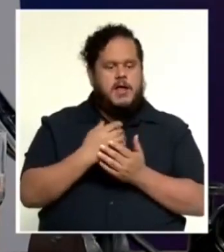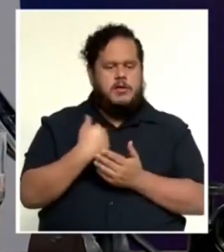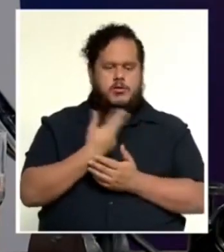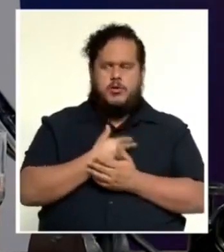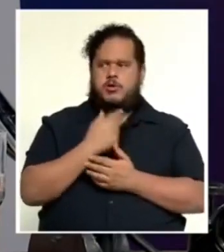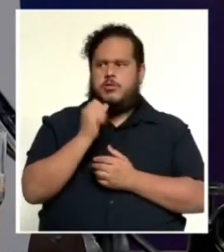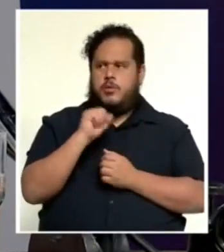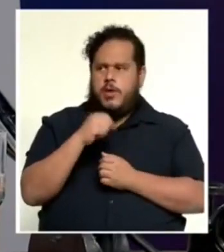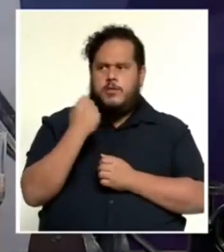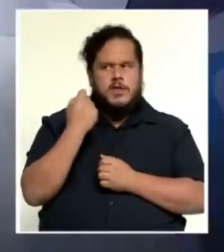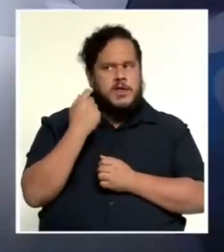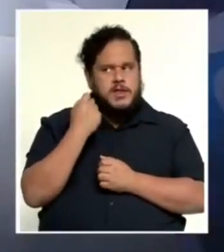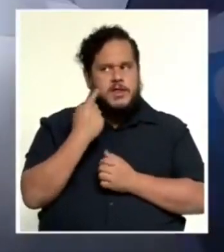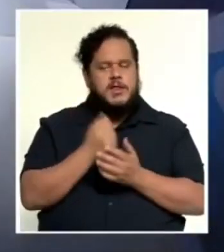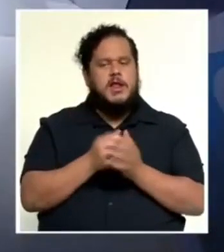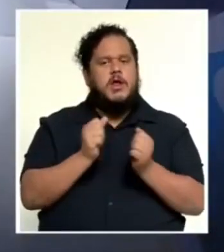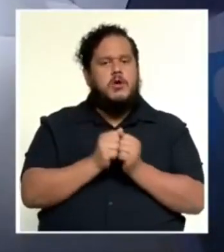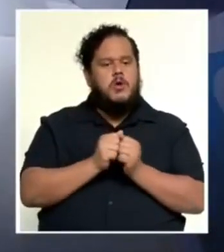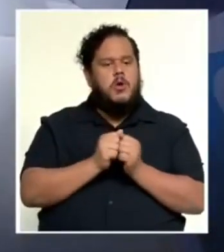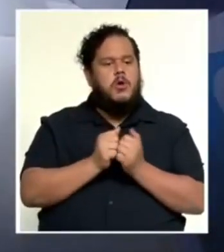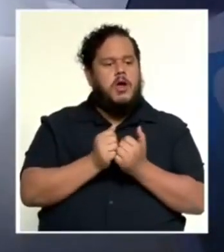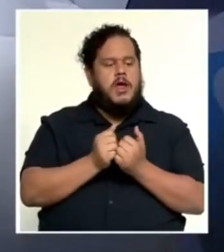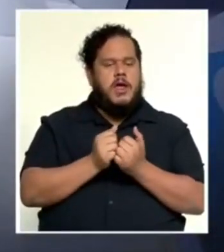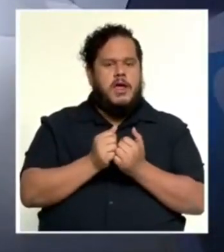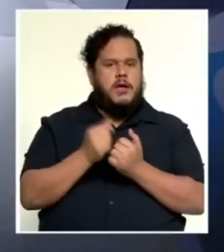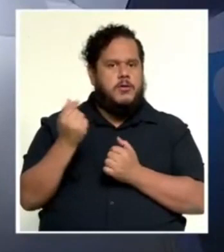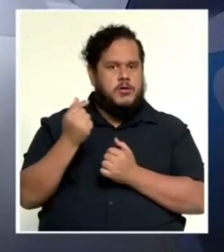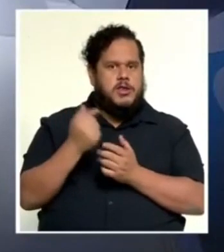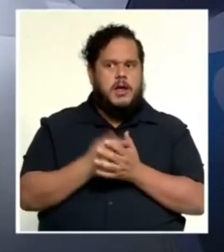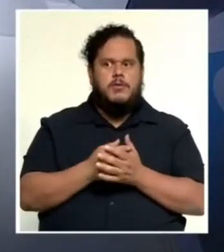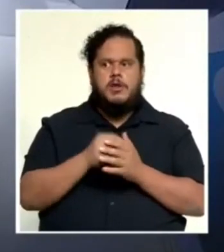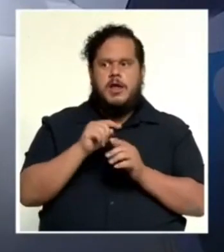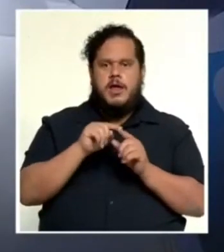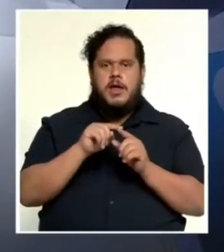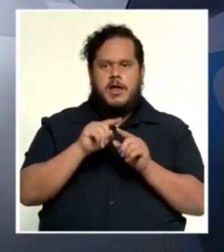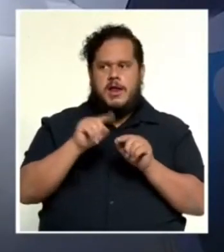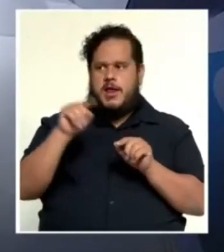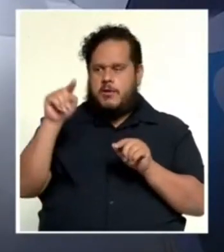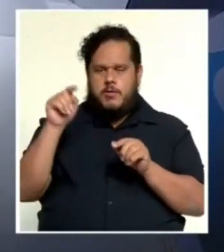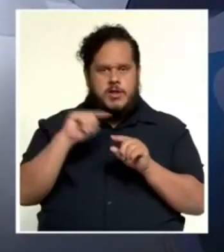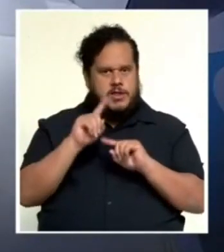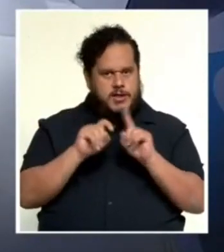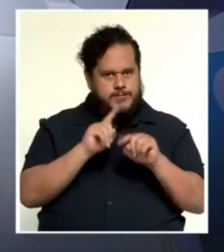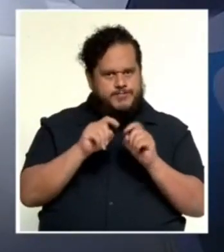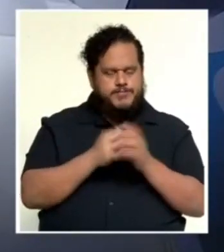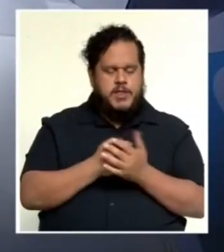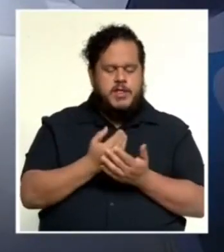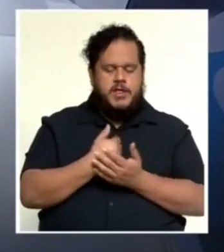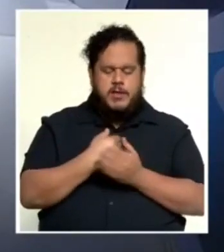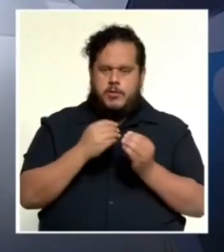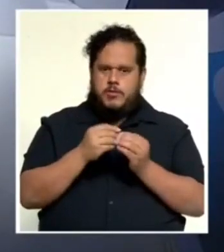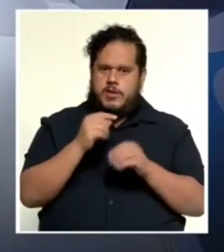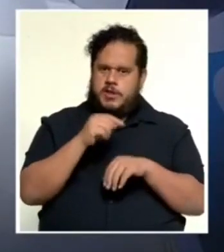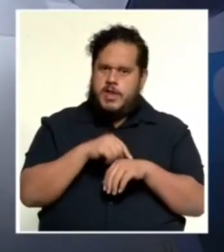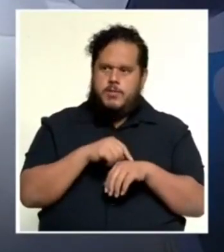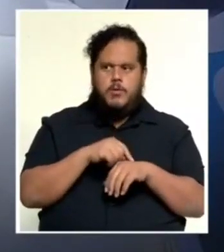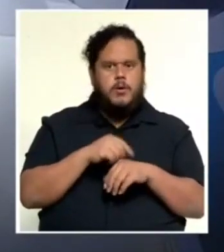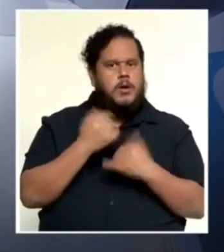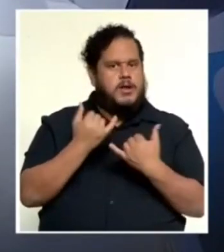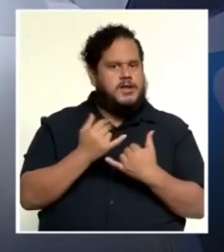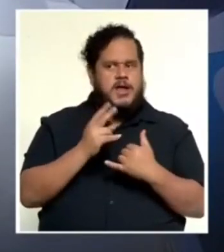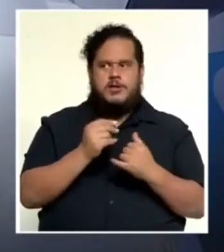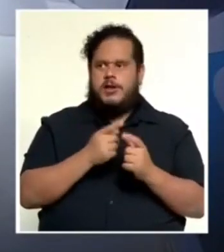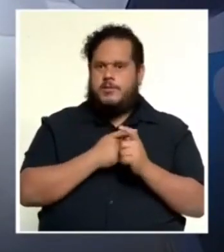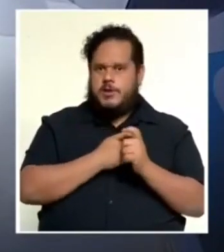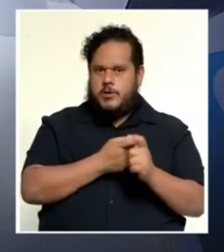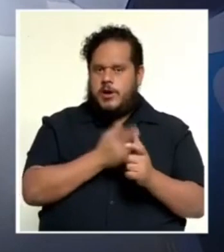entender, a contextualizar, y por supuesto con Gustavo, la encuesta. Ahora vamos a tener más tiempo para hacerlo, ya no tendremos que correr